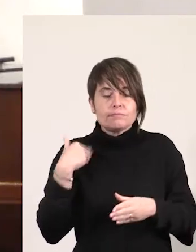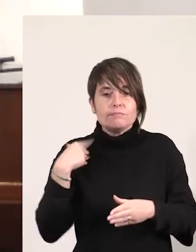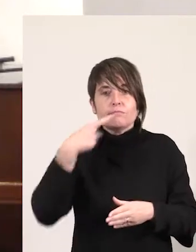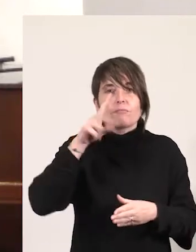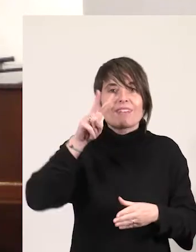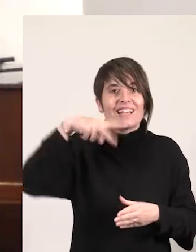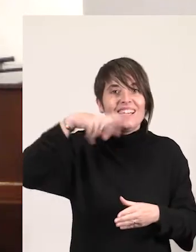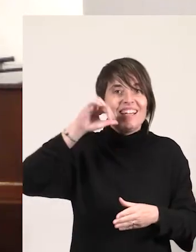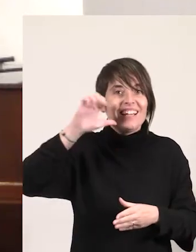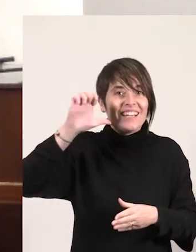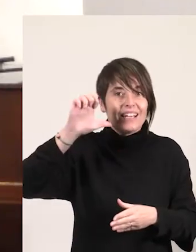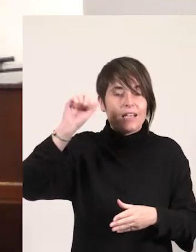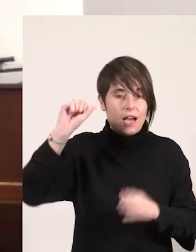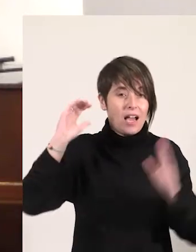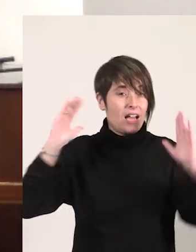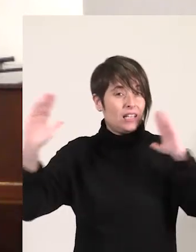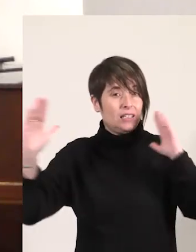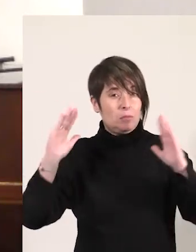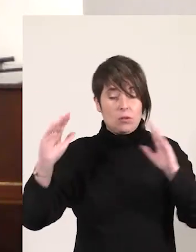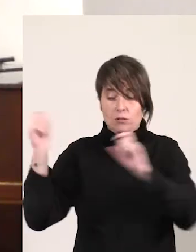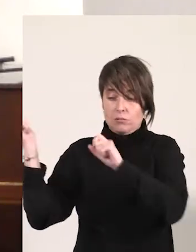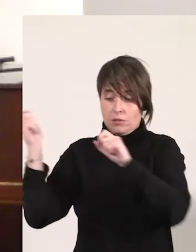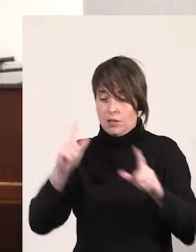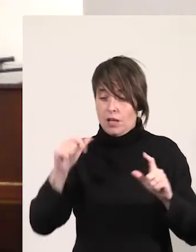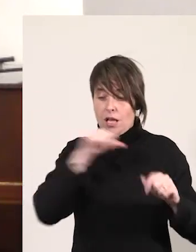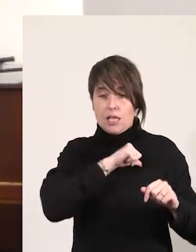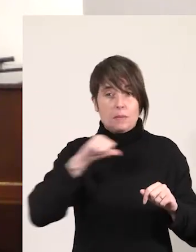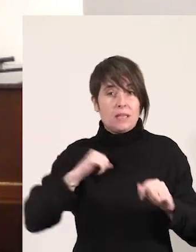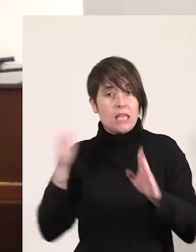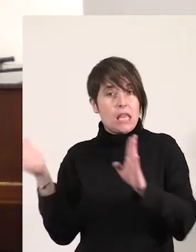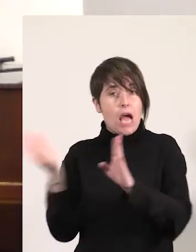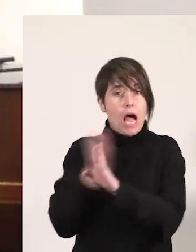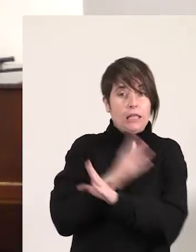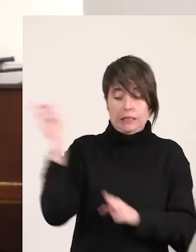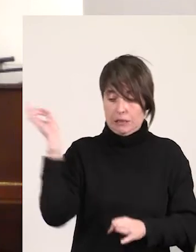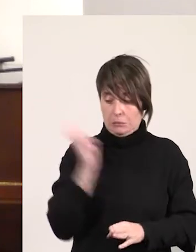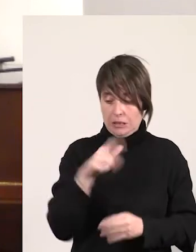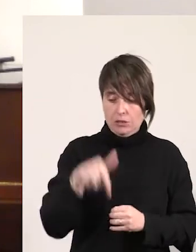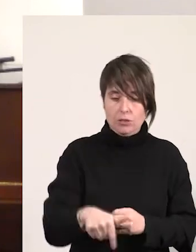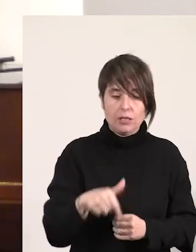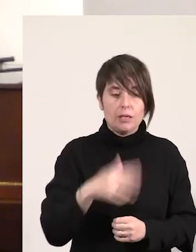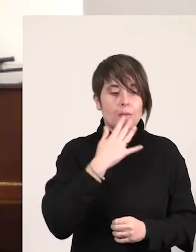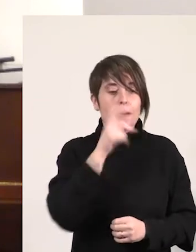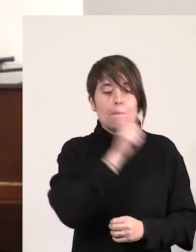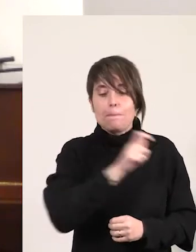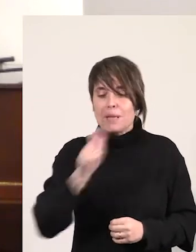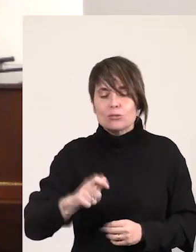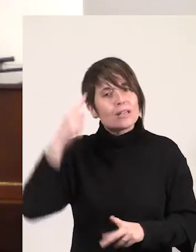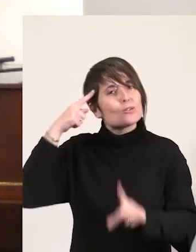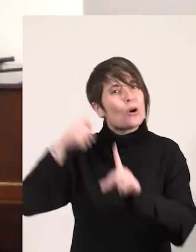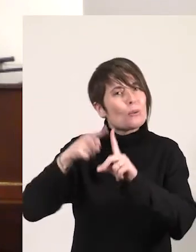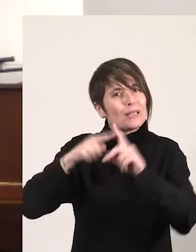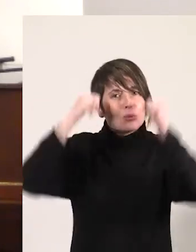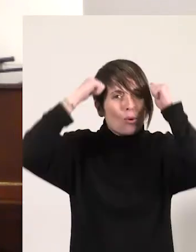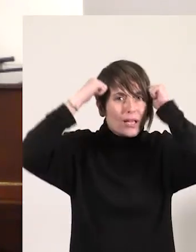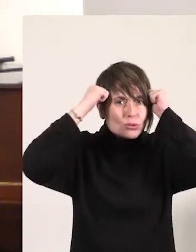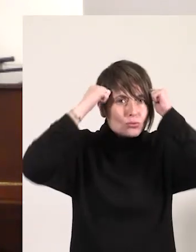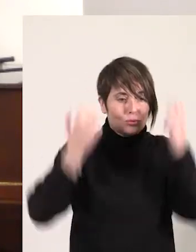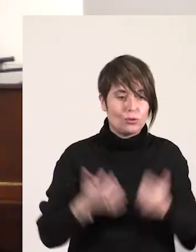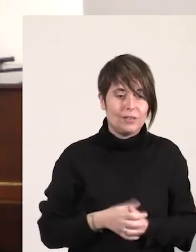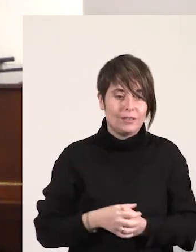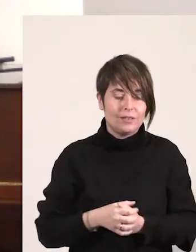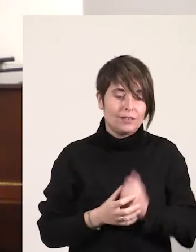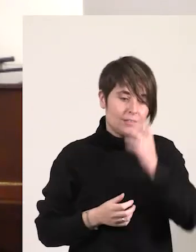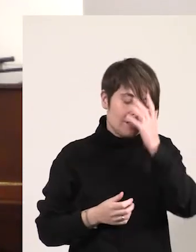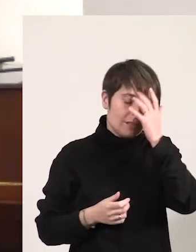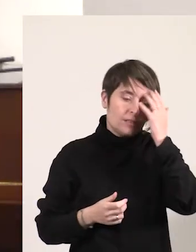sitios. Yo pienso en la comunidad guineana, a la que pertenece mi padre, de una generación muy concreta, que llegaron antes de la independencia. Y todas estas personas, por ejemplo,